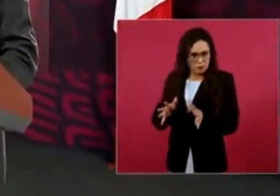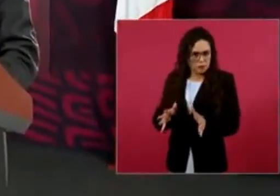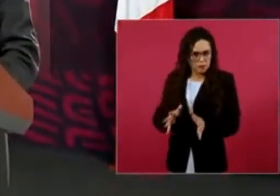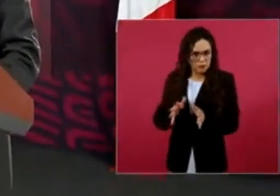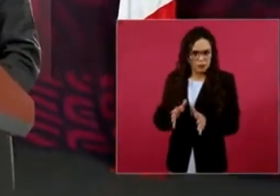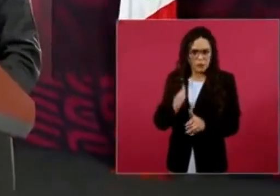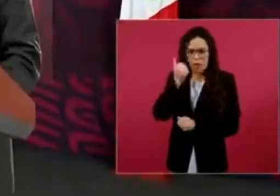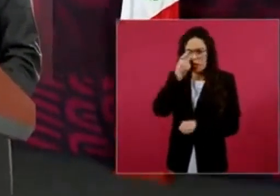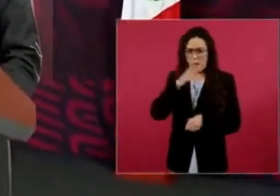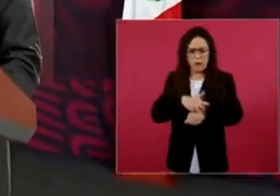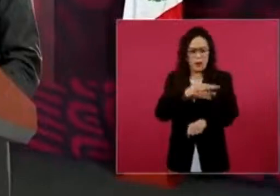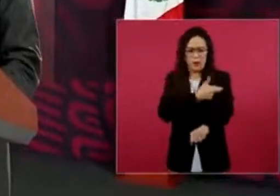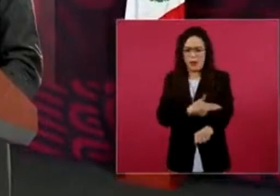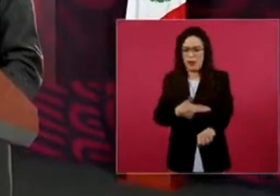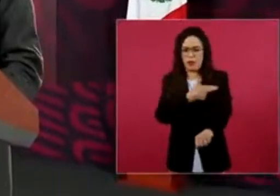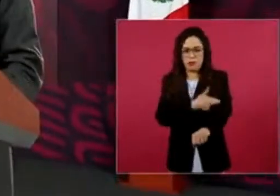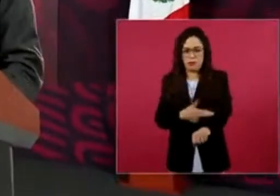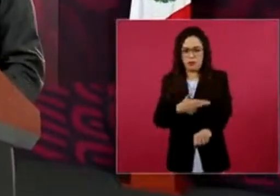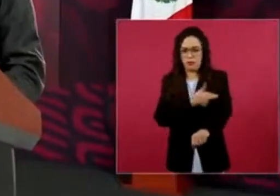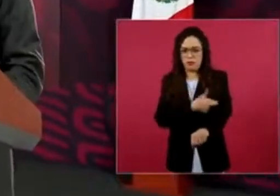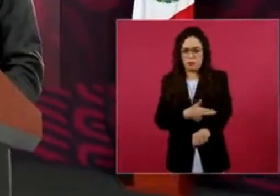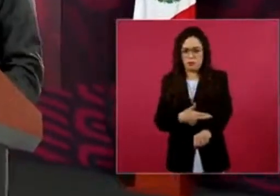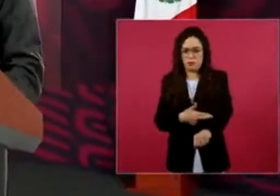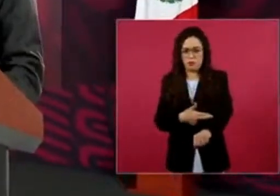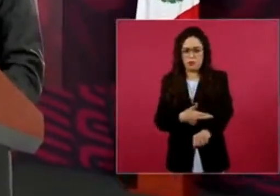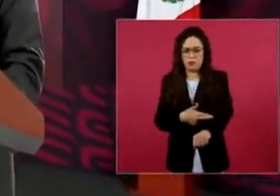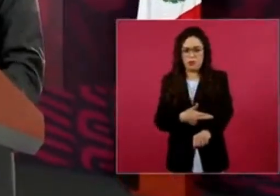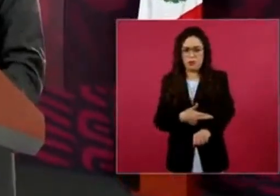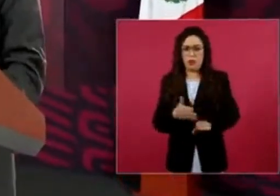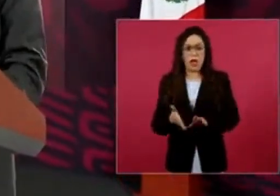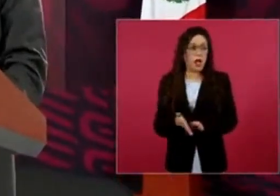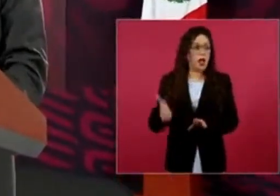como nunca, porque esto es inédito.